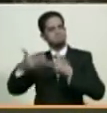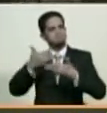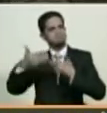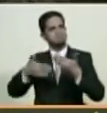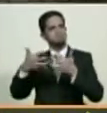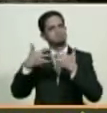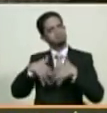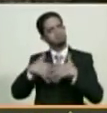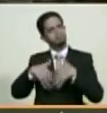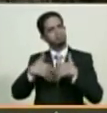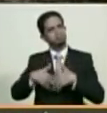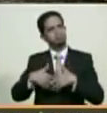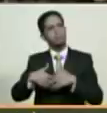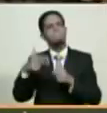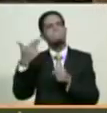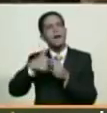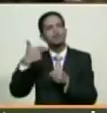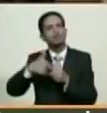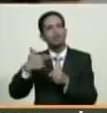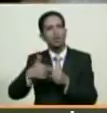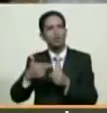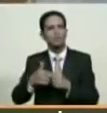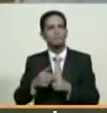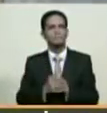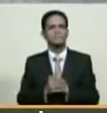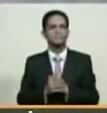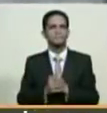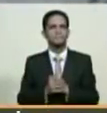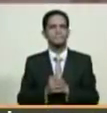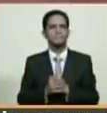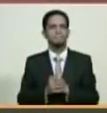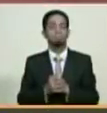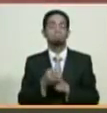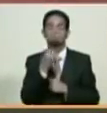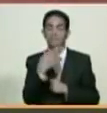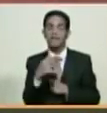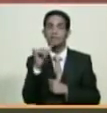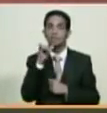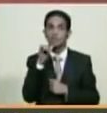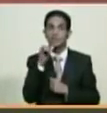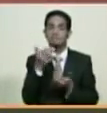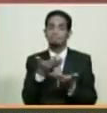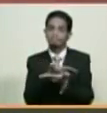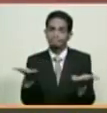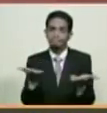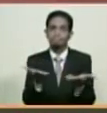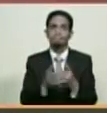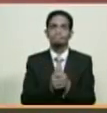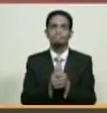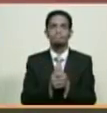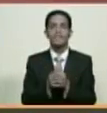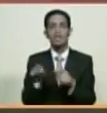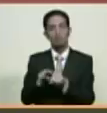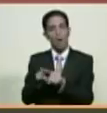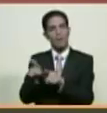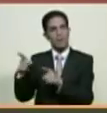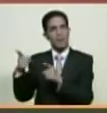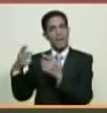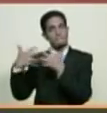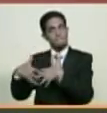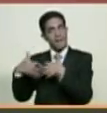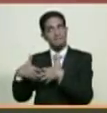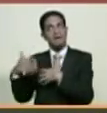millones de dólares. Buenas noticias para todas y para todos. Así como estas empresas traen